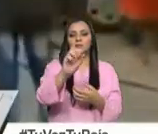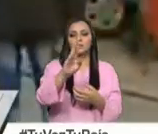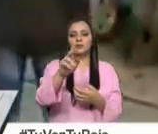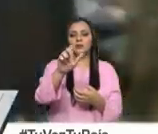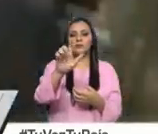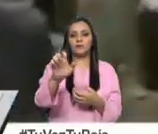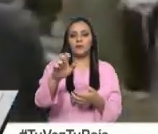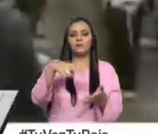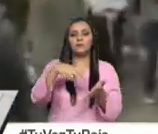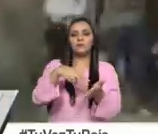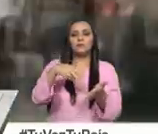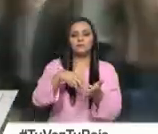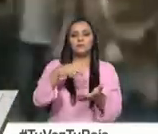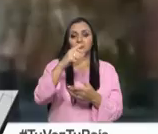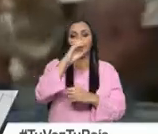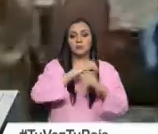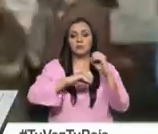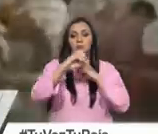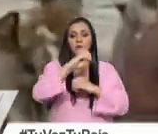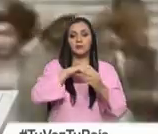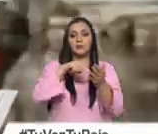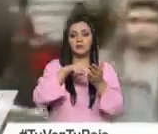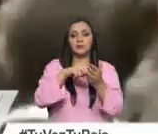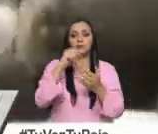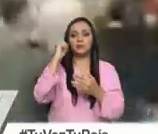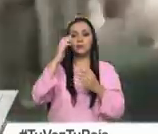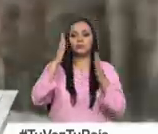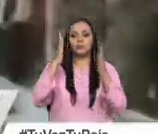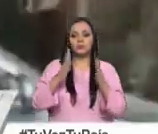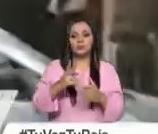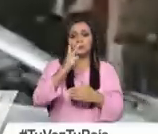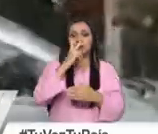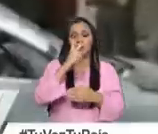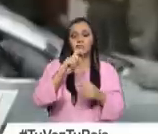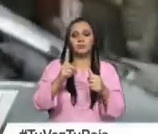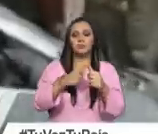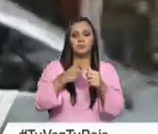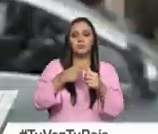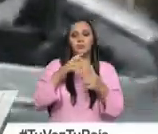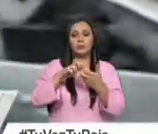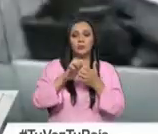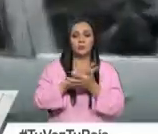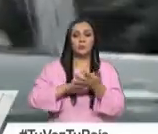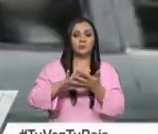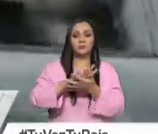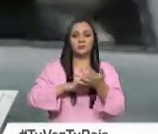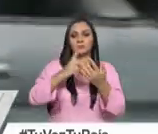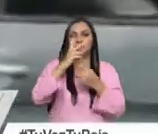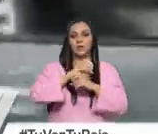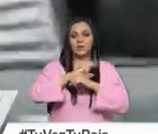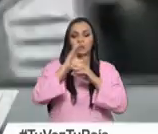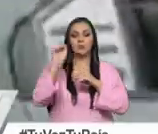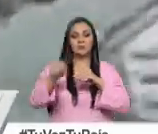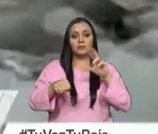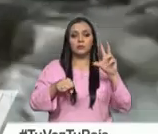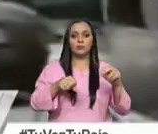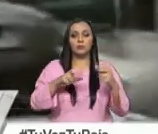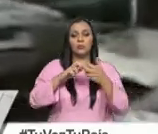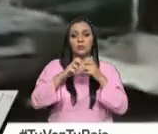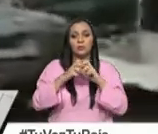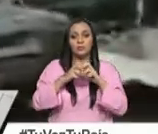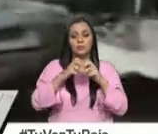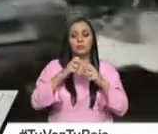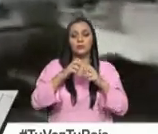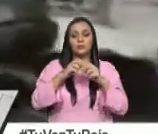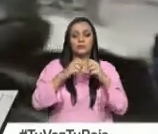Siria. El Observatorio Sirio de Derechos Humanos precisó que en las primeras horas de la tragedia no estaba claro si las víctimas eran civiles o